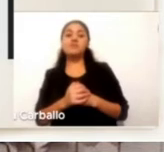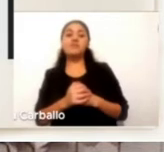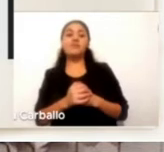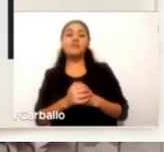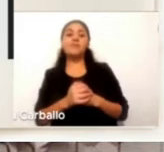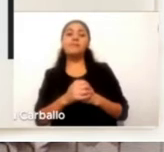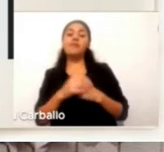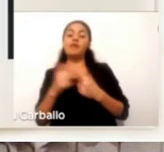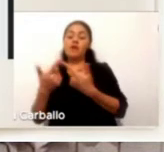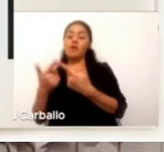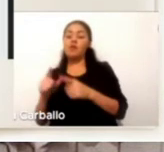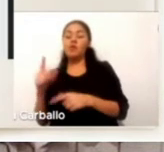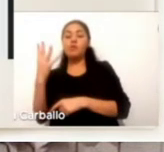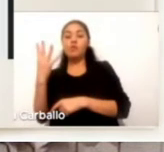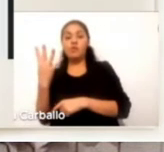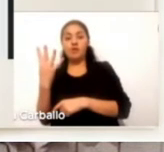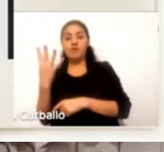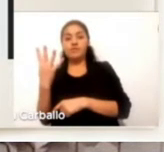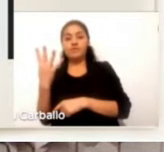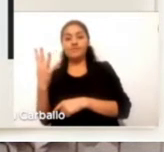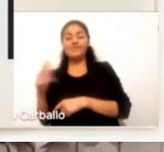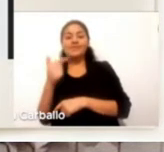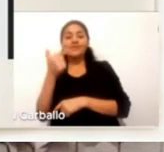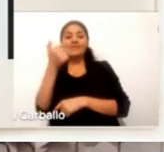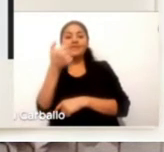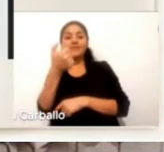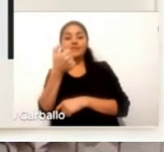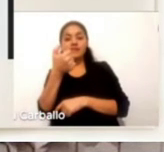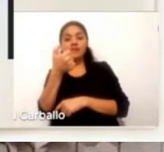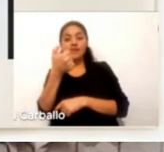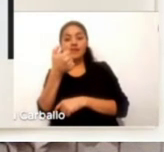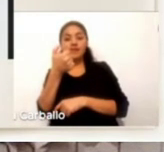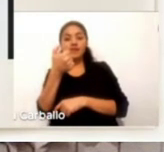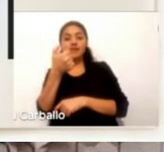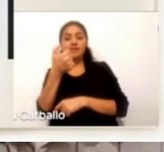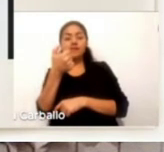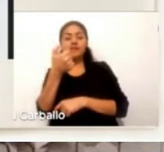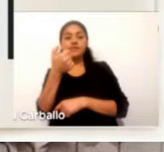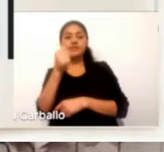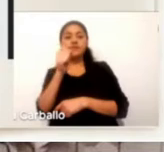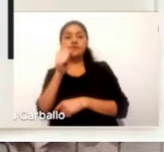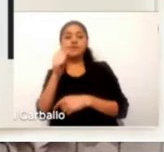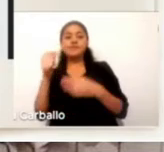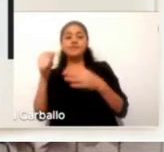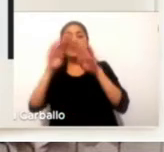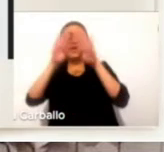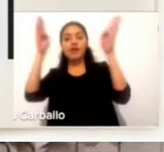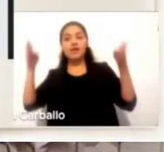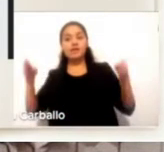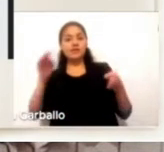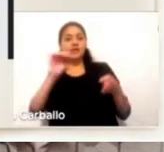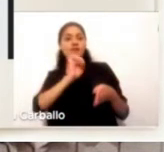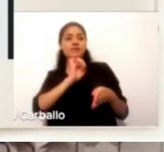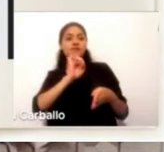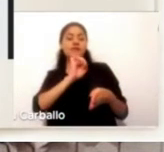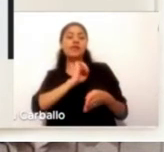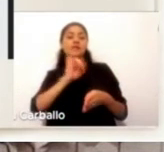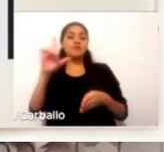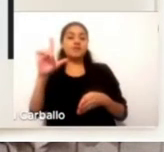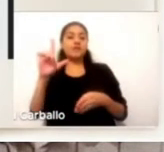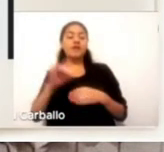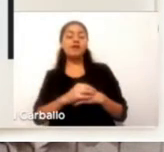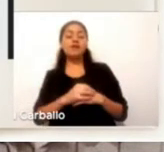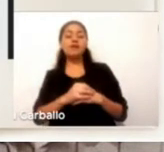4, integrado por 6 casillas especiales, en las que las personas funcionarias que actuaron el día de la jornada electoral